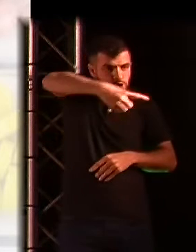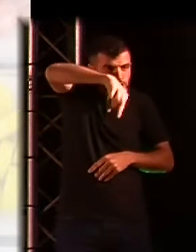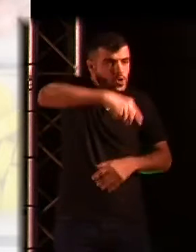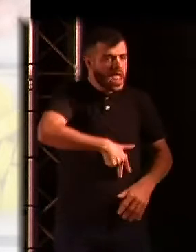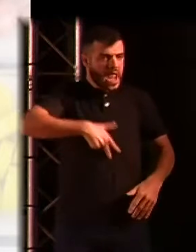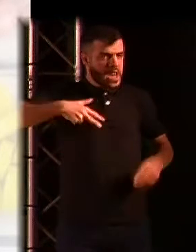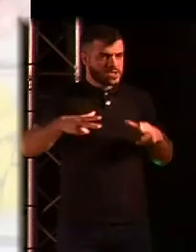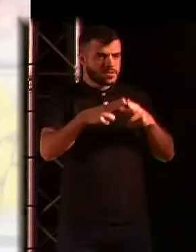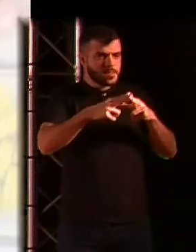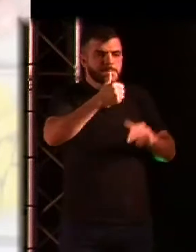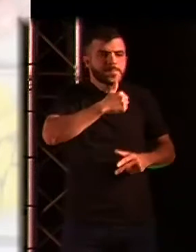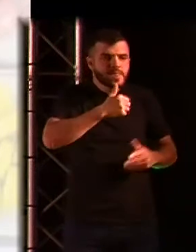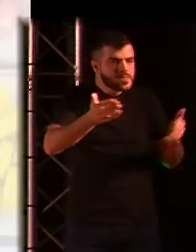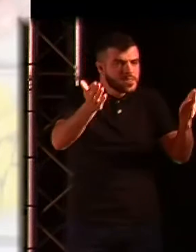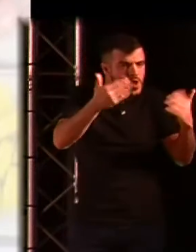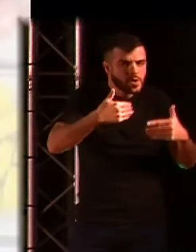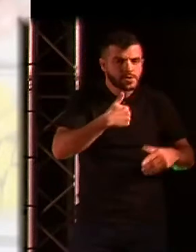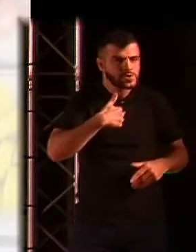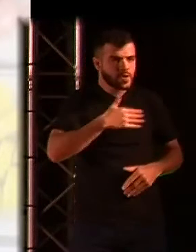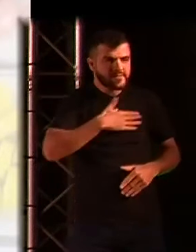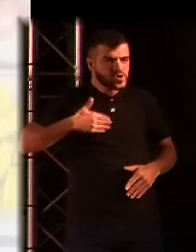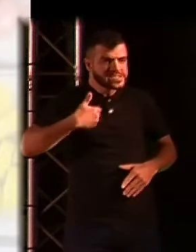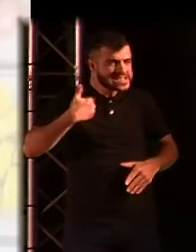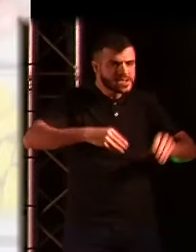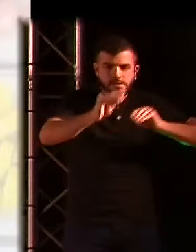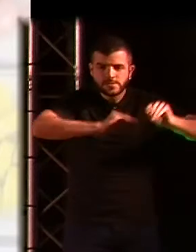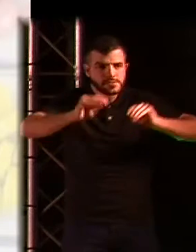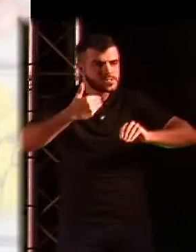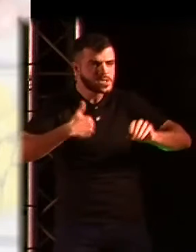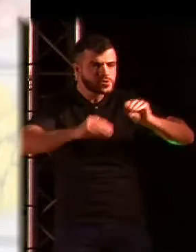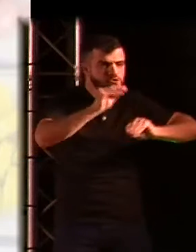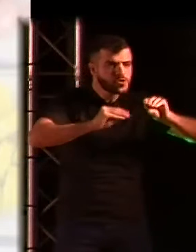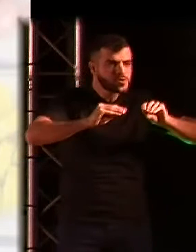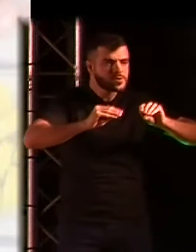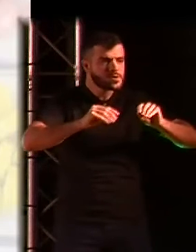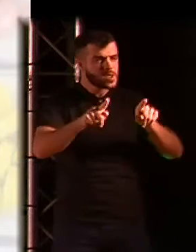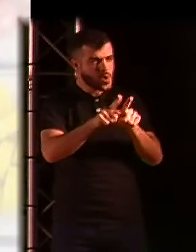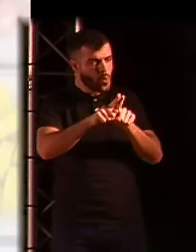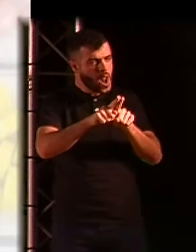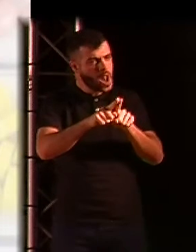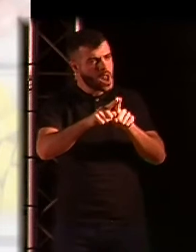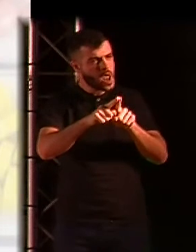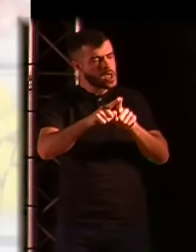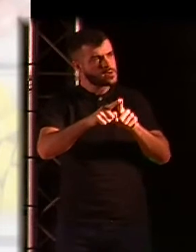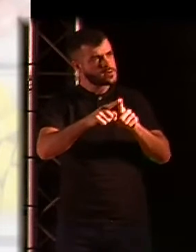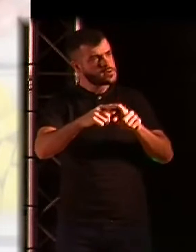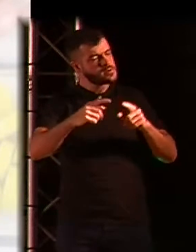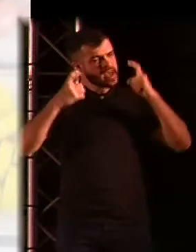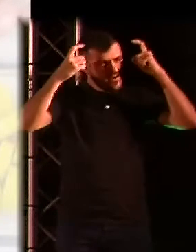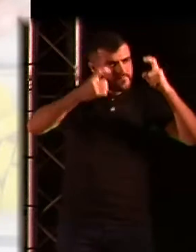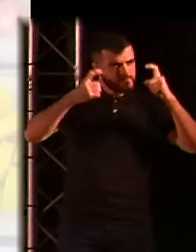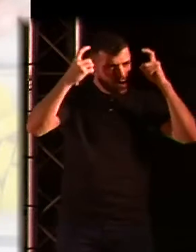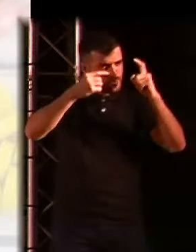general en la sociedad de encontrar soluciones para todo, estamos perdiendo la cultura del esfuerzo y la recompensa y una espera